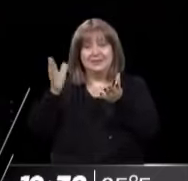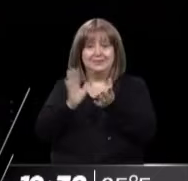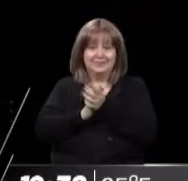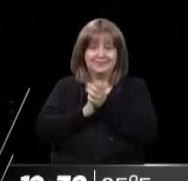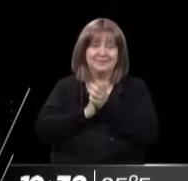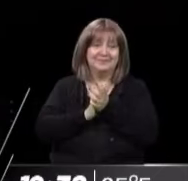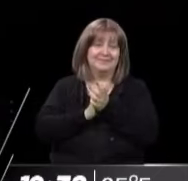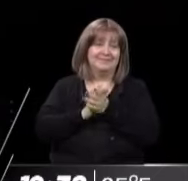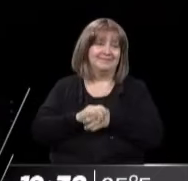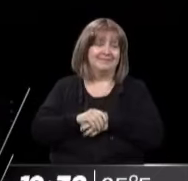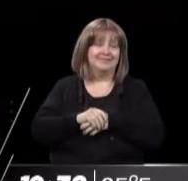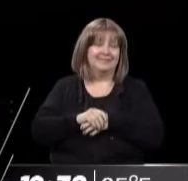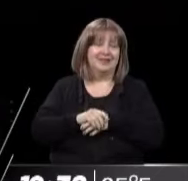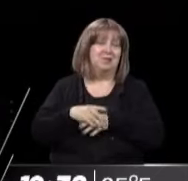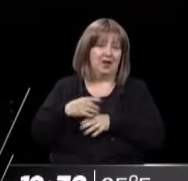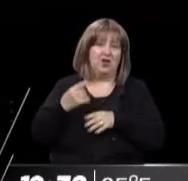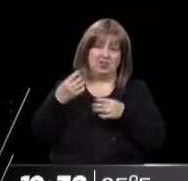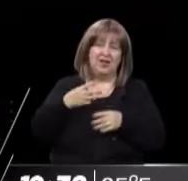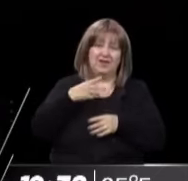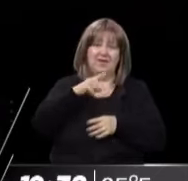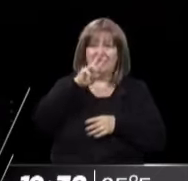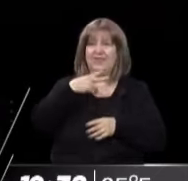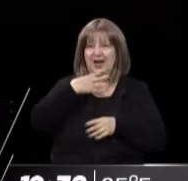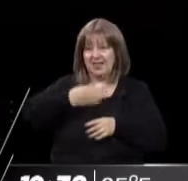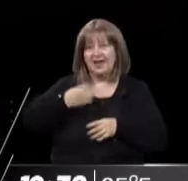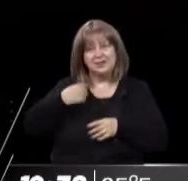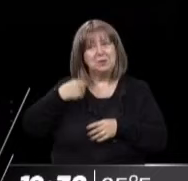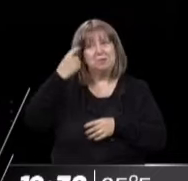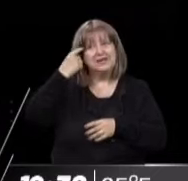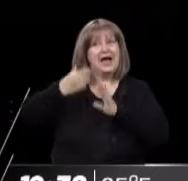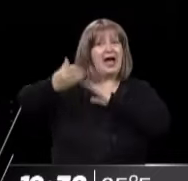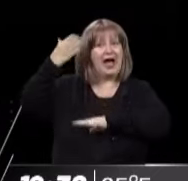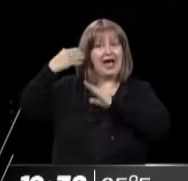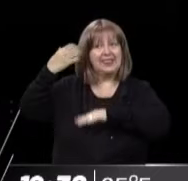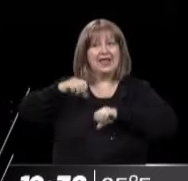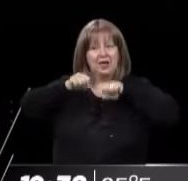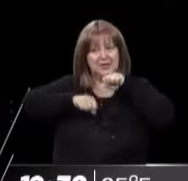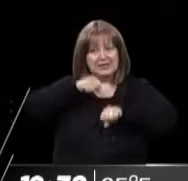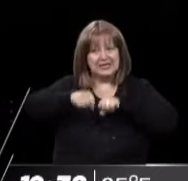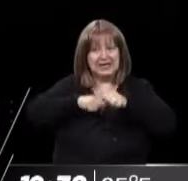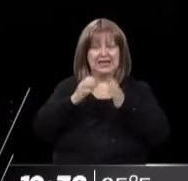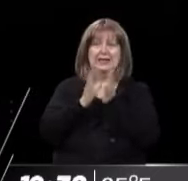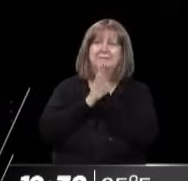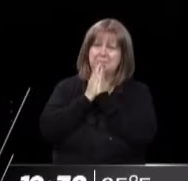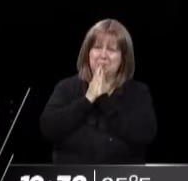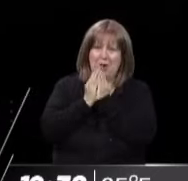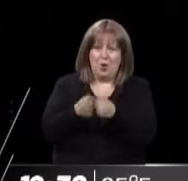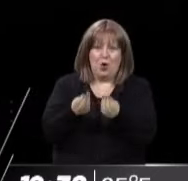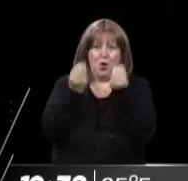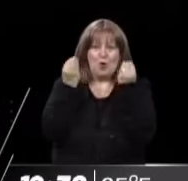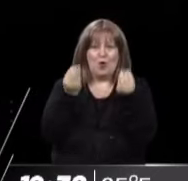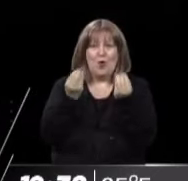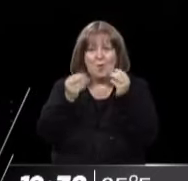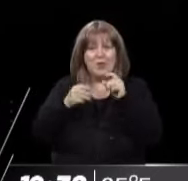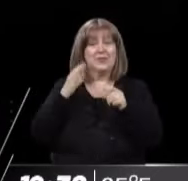Era bueno, Messi lo que tenía. No está mala la idea de la bicicleta, habría que haber empezado desde varios meses. Qué loco, yo lo escuchaba, digo, hay que tener agallas,